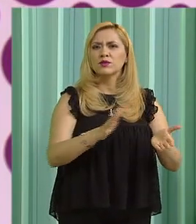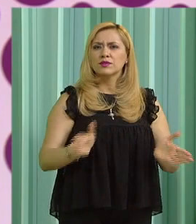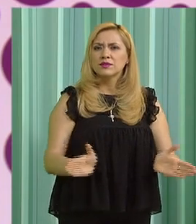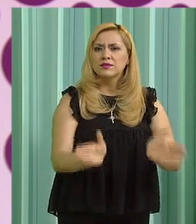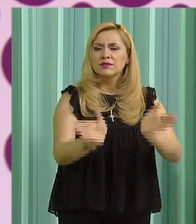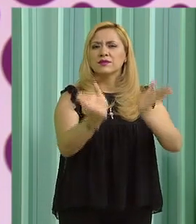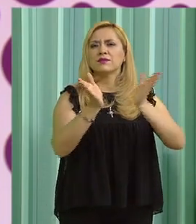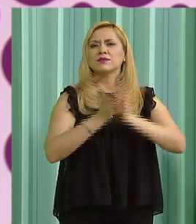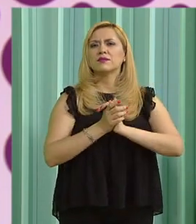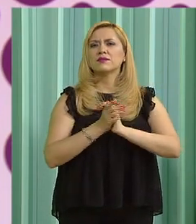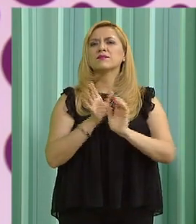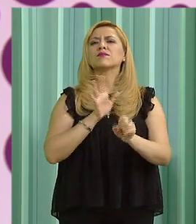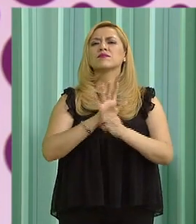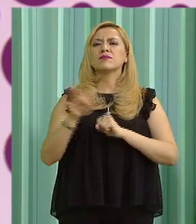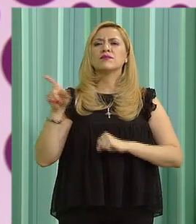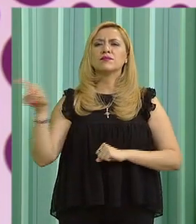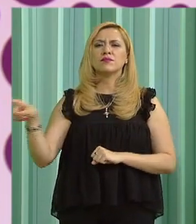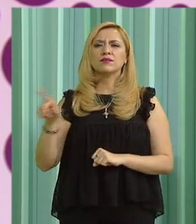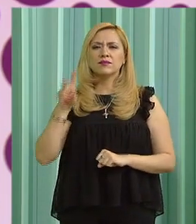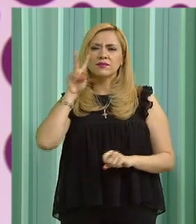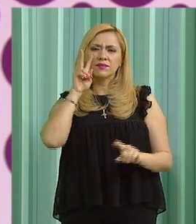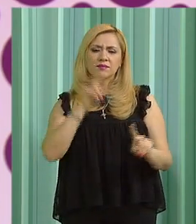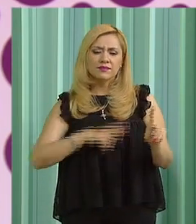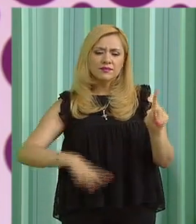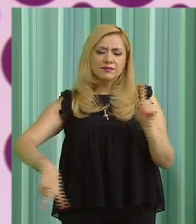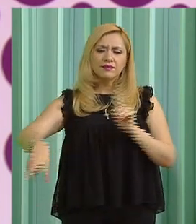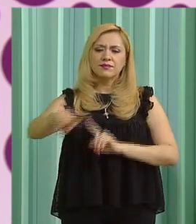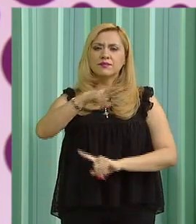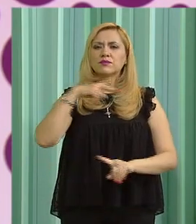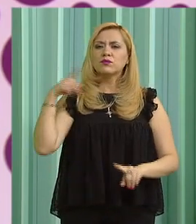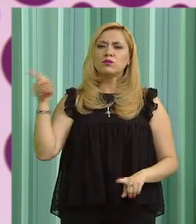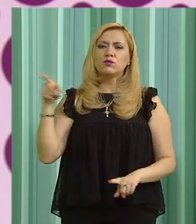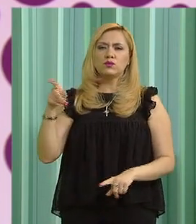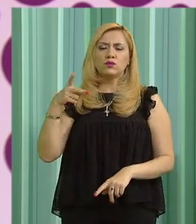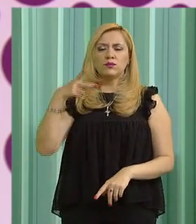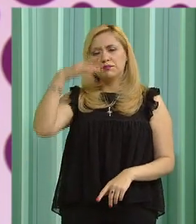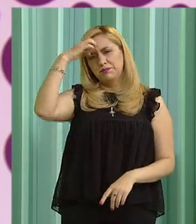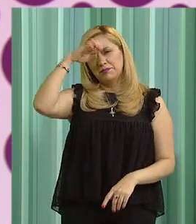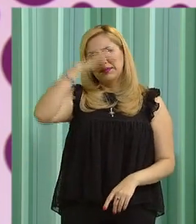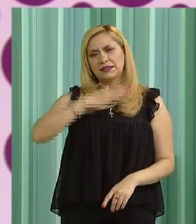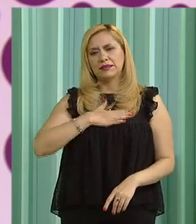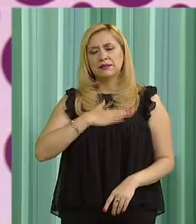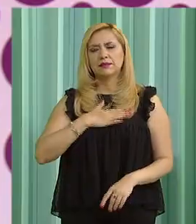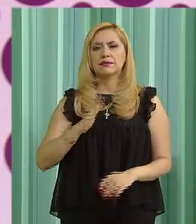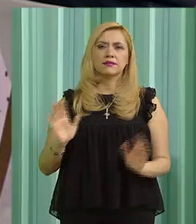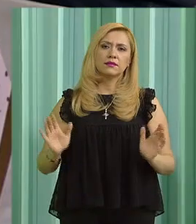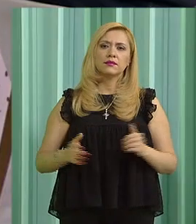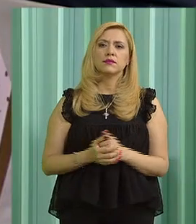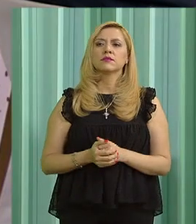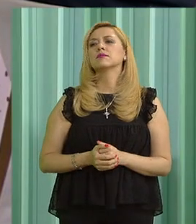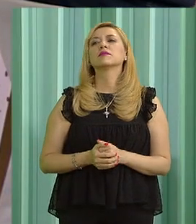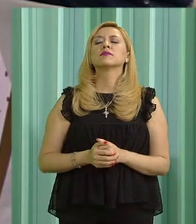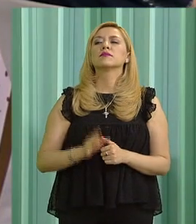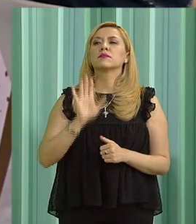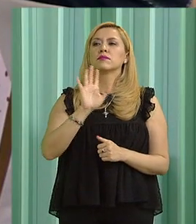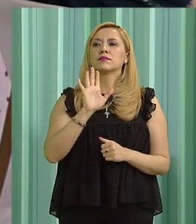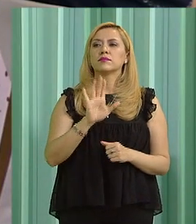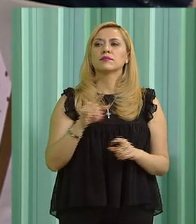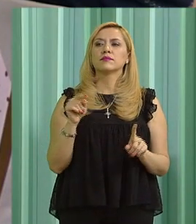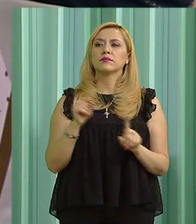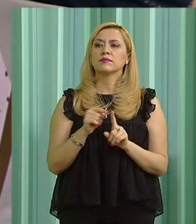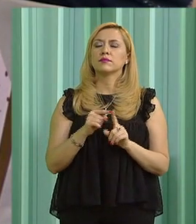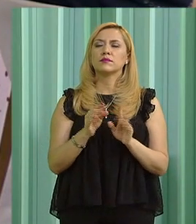avanzar, ¿cuál sería la perspectiva ya, digamos, tuya como especialista? Claro, bueno, yo creo que hay un principio